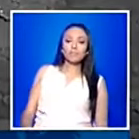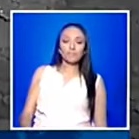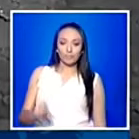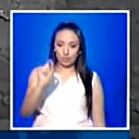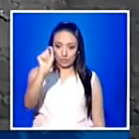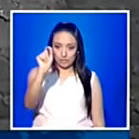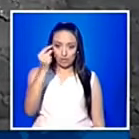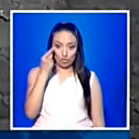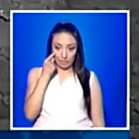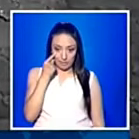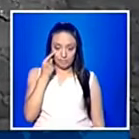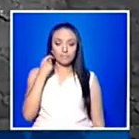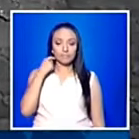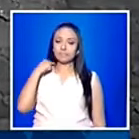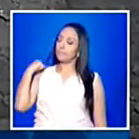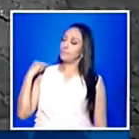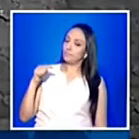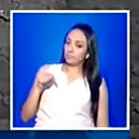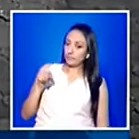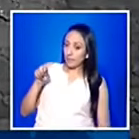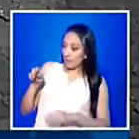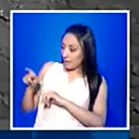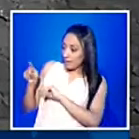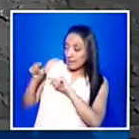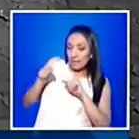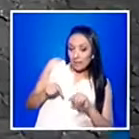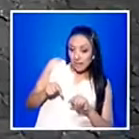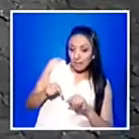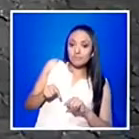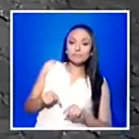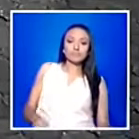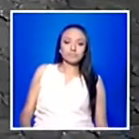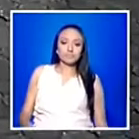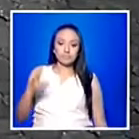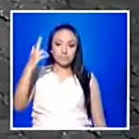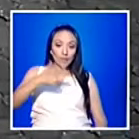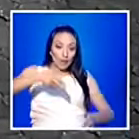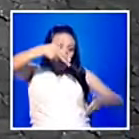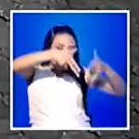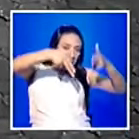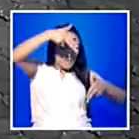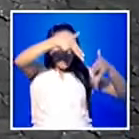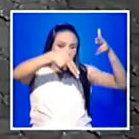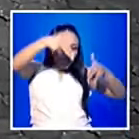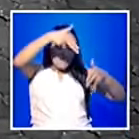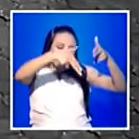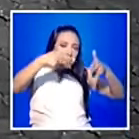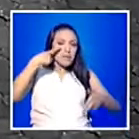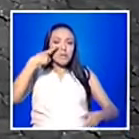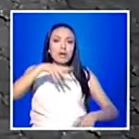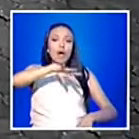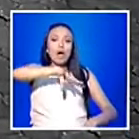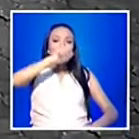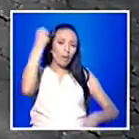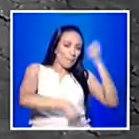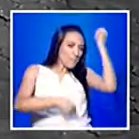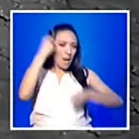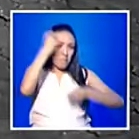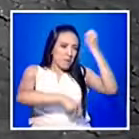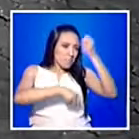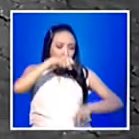este momento. Se bajan y apuntan con armas de fuego a los moradores para robarles de una manera